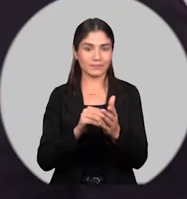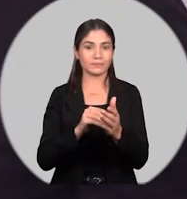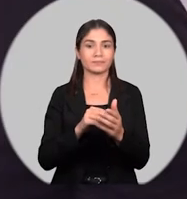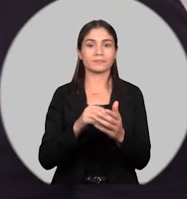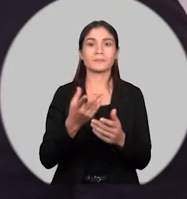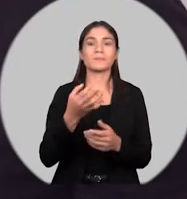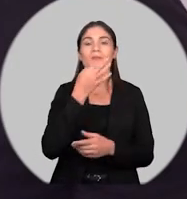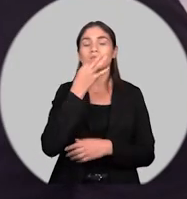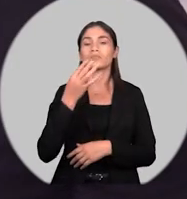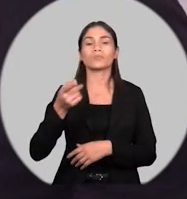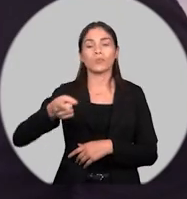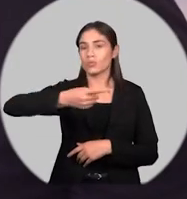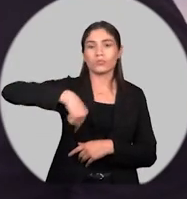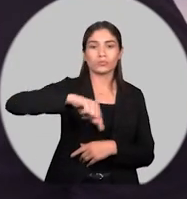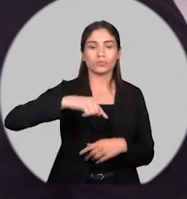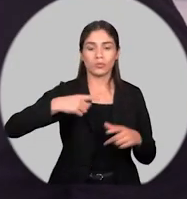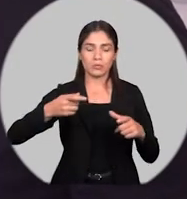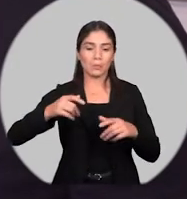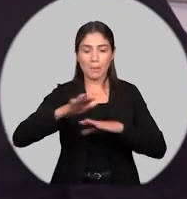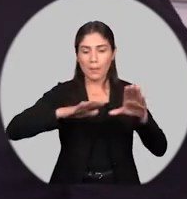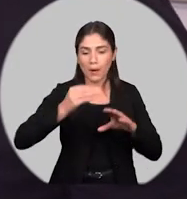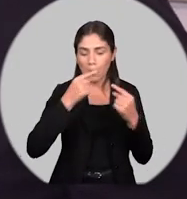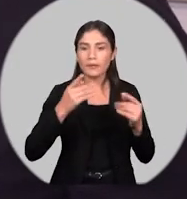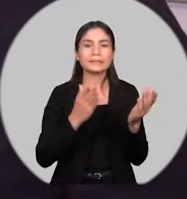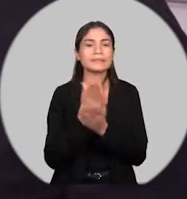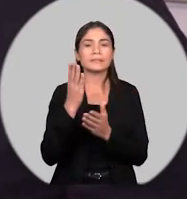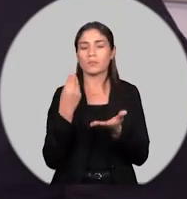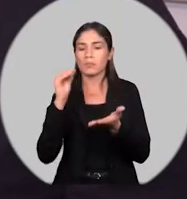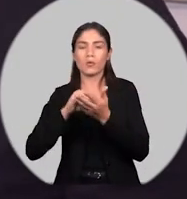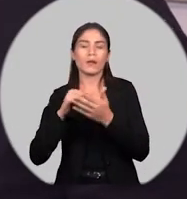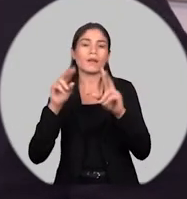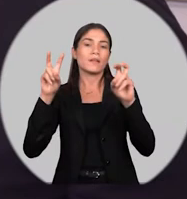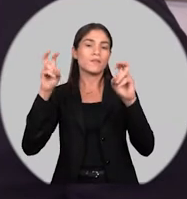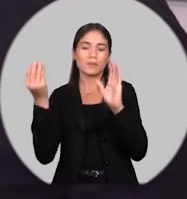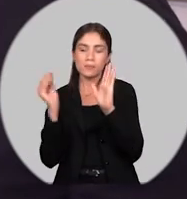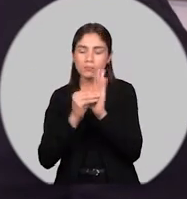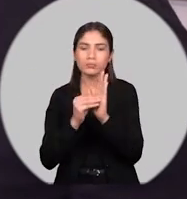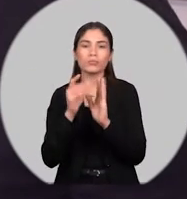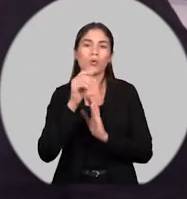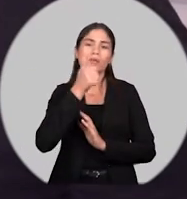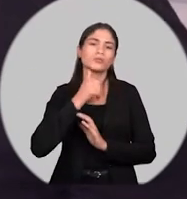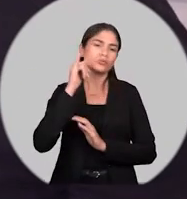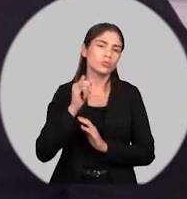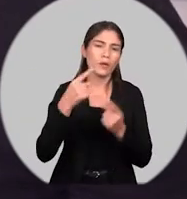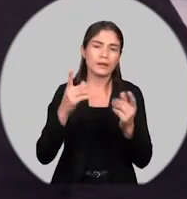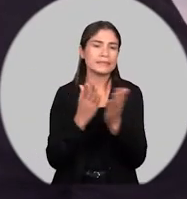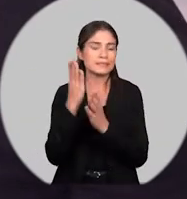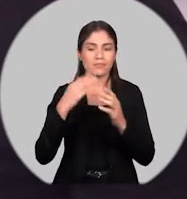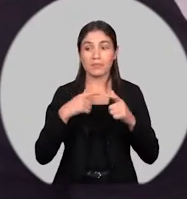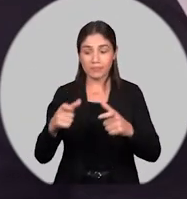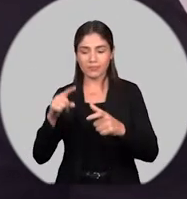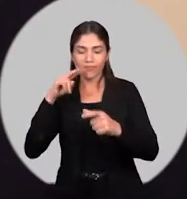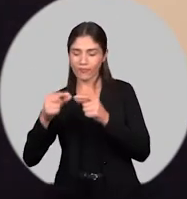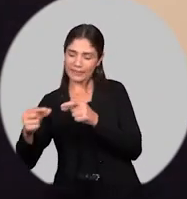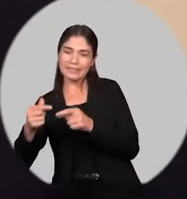que servimos va a la mesa con un mensajito, con una parte del evangelio, con la historia de un santo puede ser